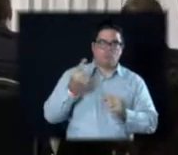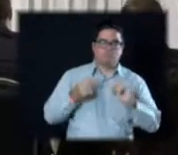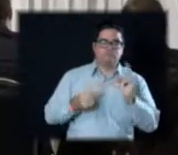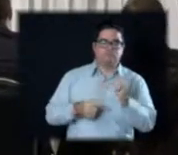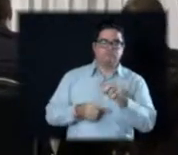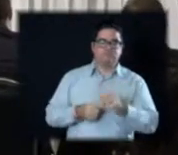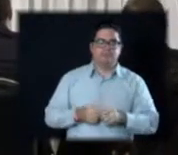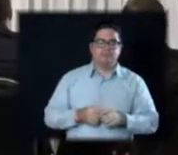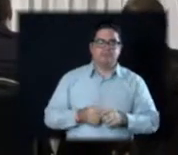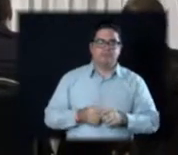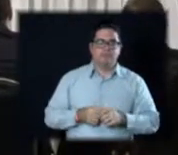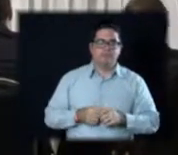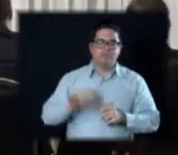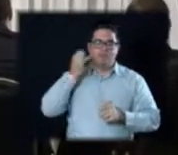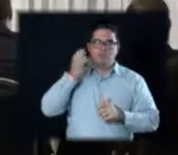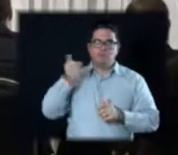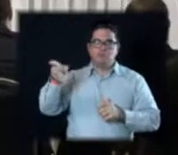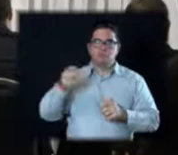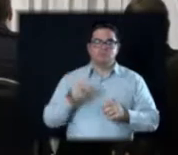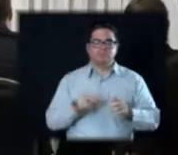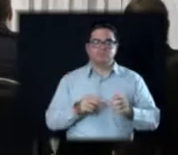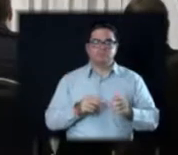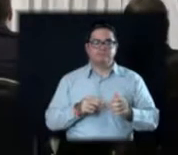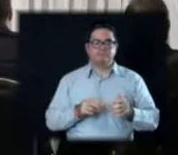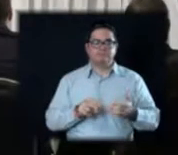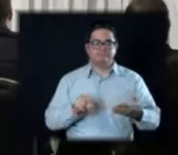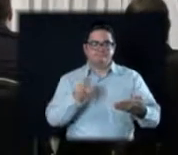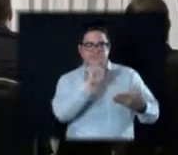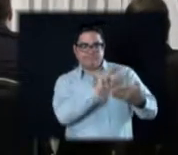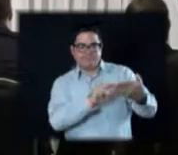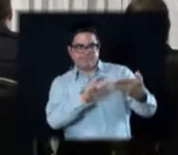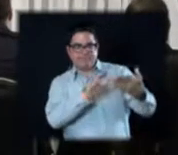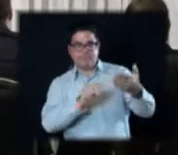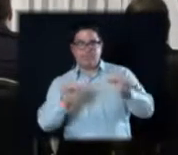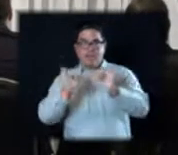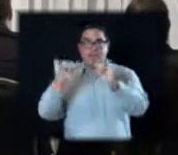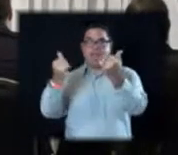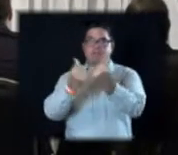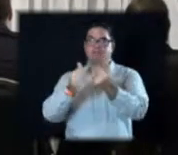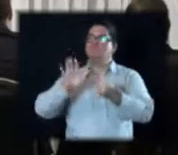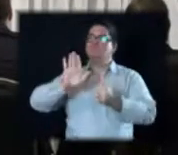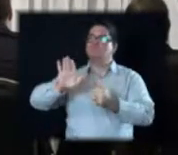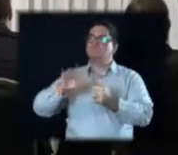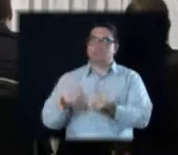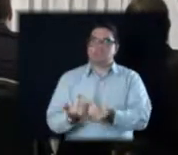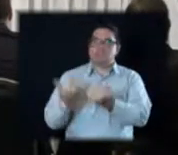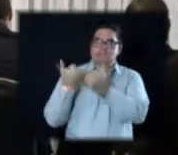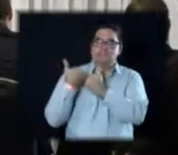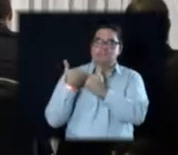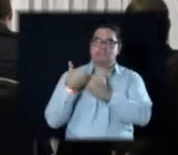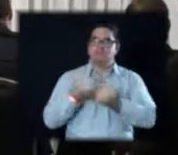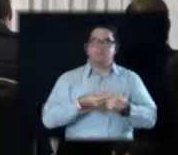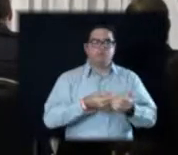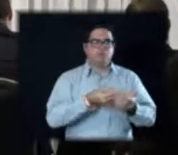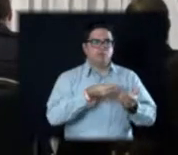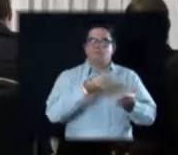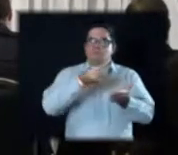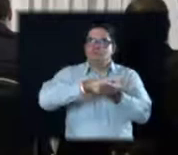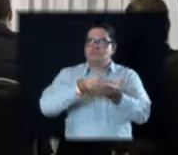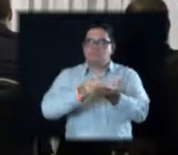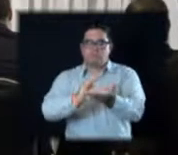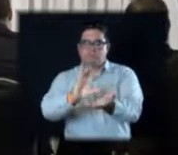es cuando están viendo la posición de una agencia y la adjudicación